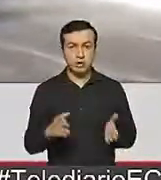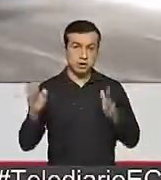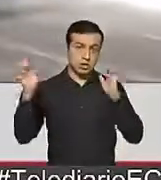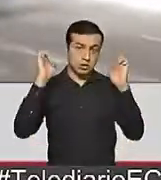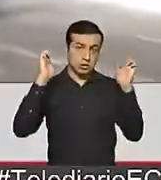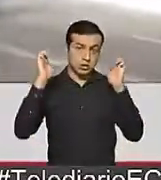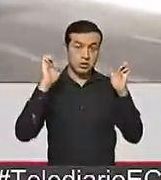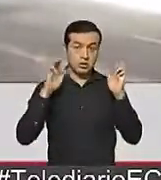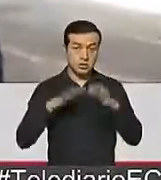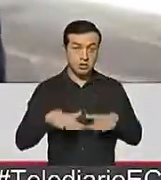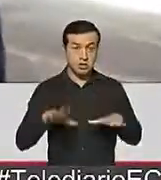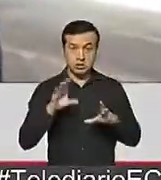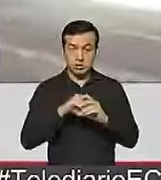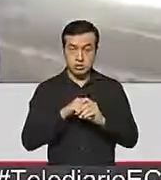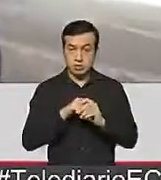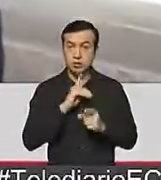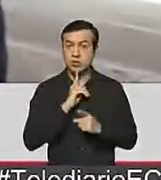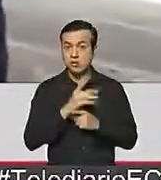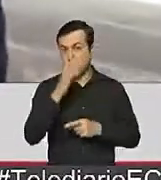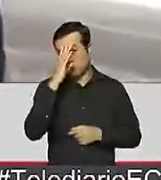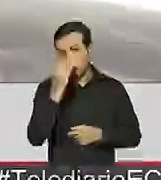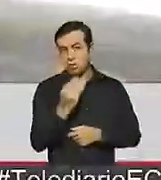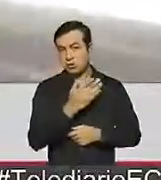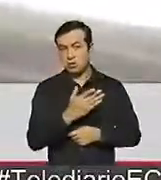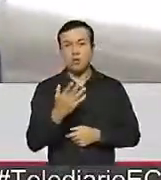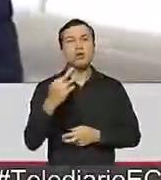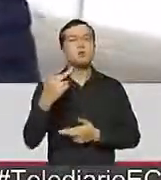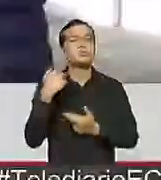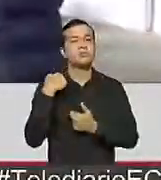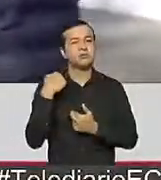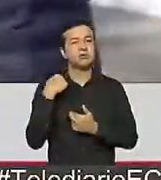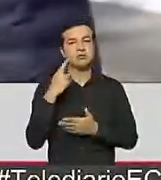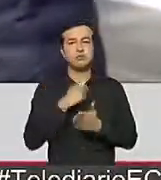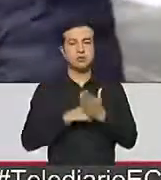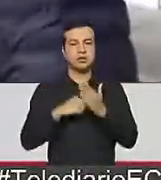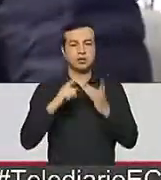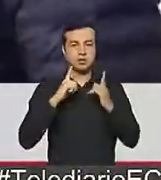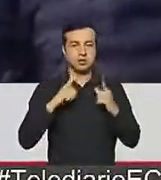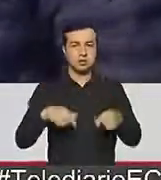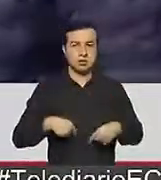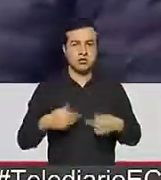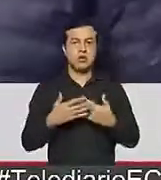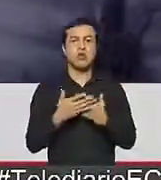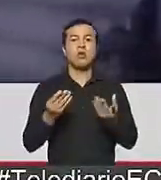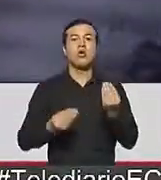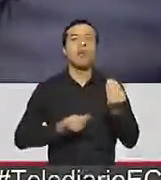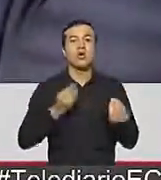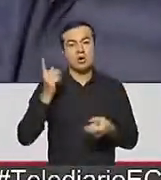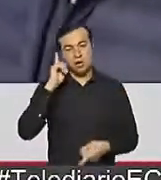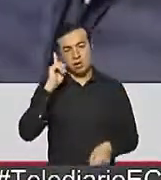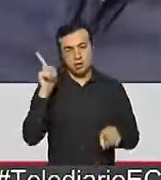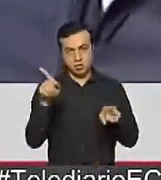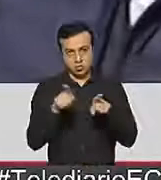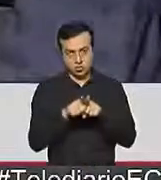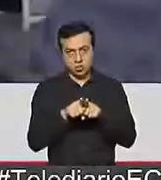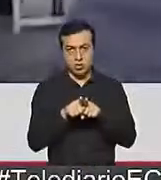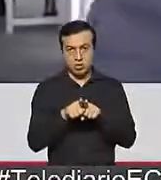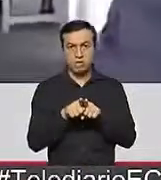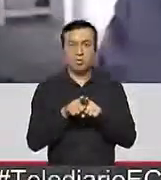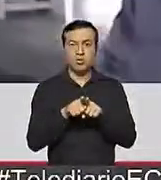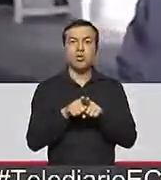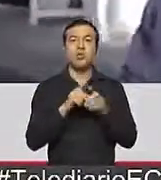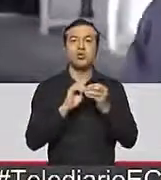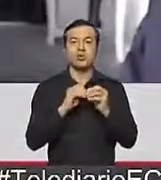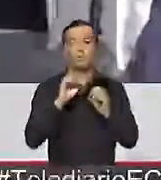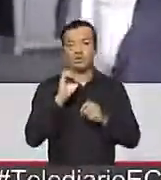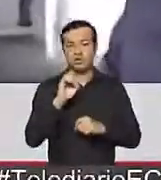están aplicando ustedes. Muy buenos días. Es responsabilidad del Ministerio de Salud a través del Acuerdo Ministerial